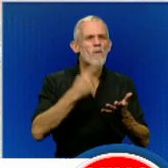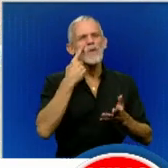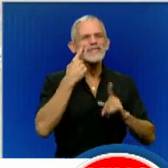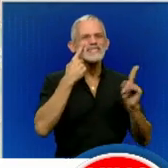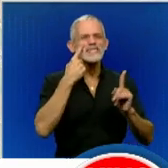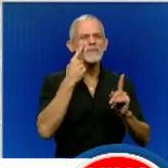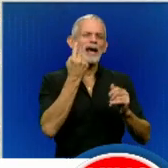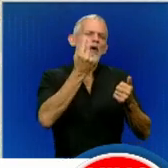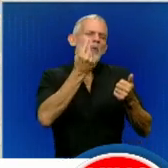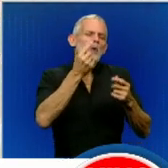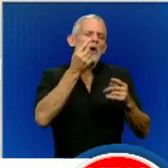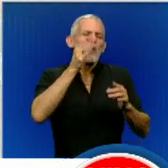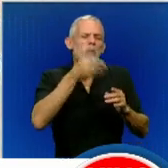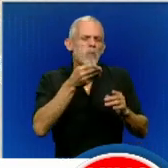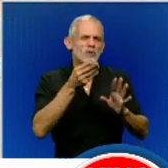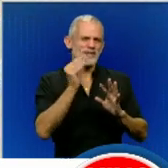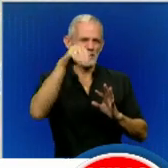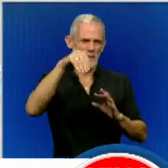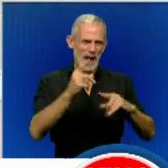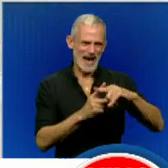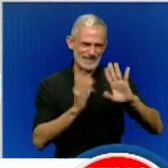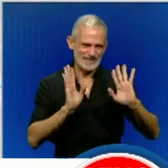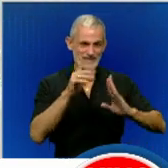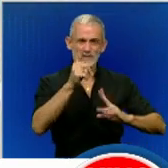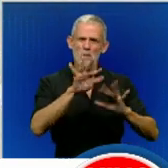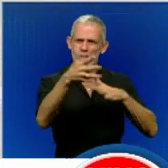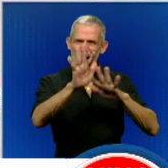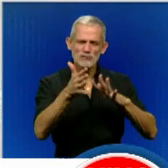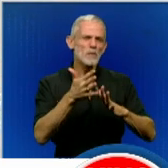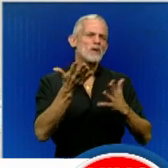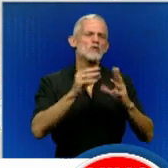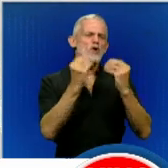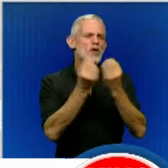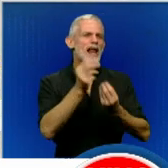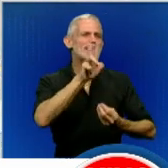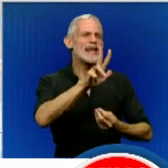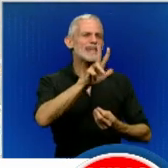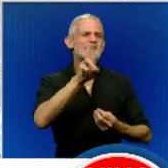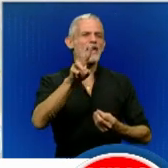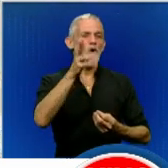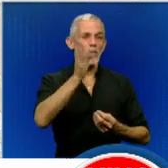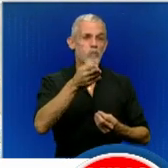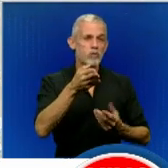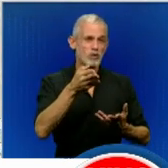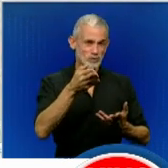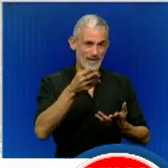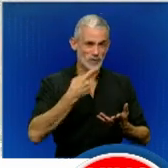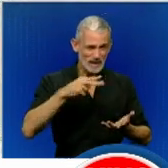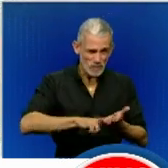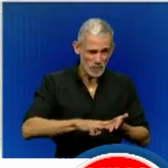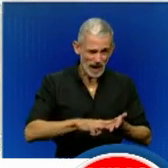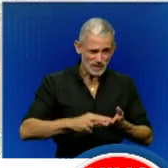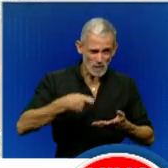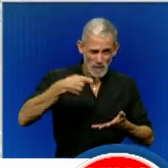punto crítico del producto por lo tanto estamos rodeando los contando los 32 puntos de presión tributarias pero esa es la